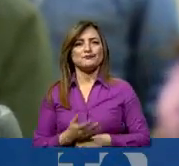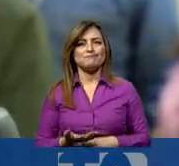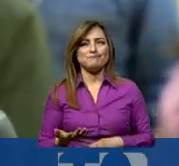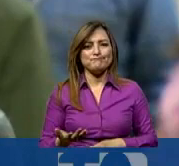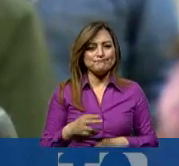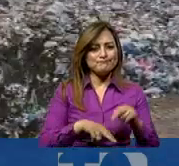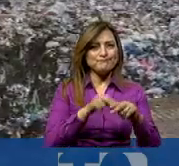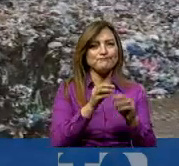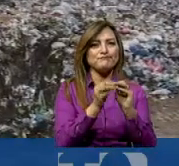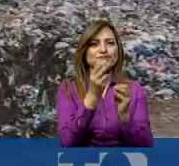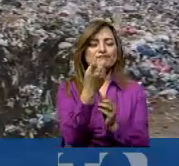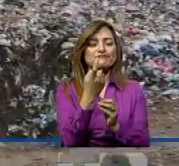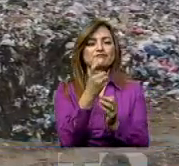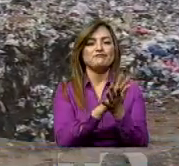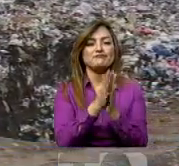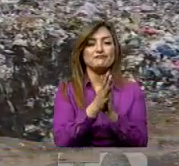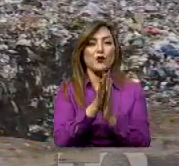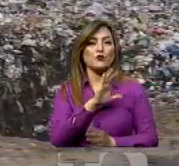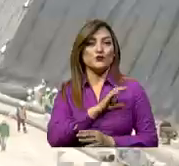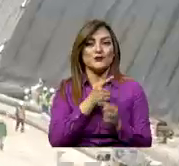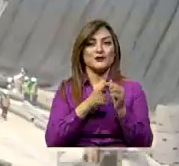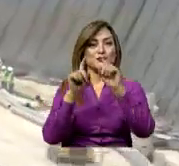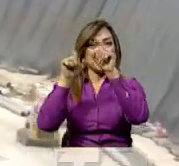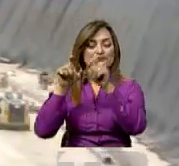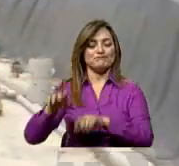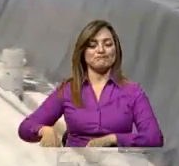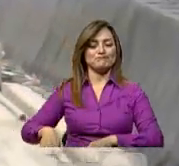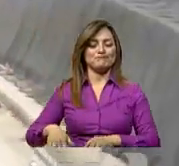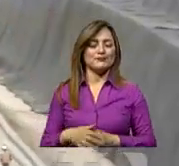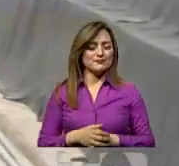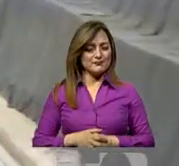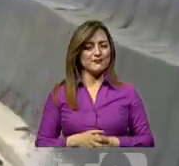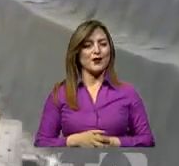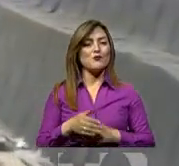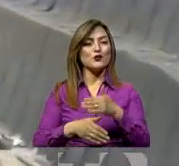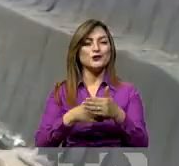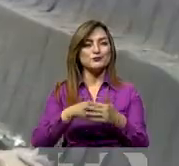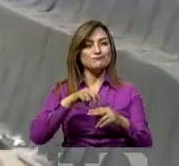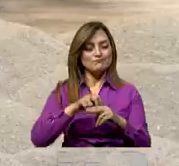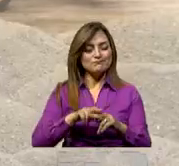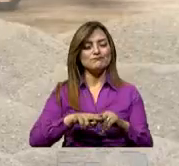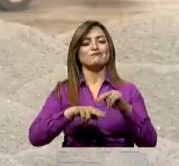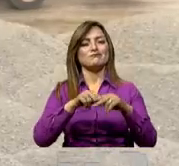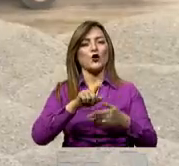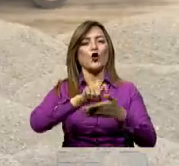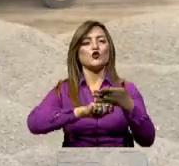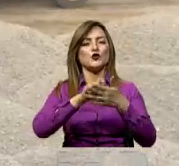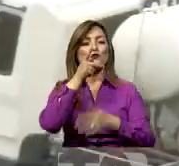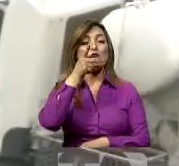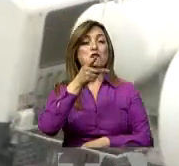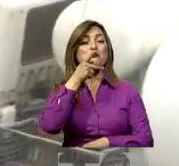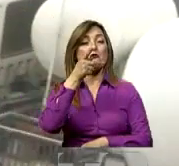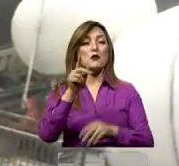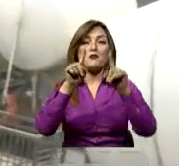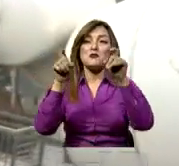la empresa está atrasada. Lo preocupante es que el proceso para construir el cubeto 11 está recién en el portal para adjudicar la